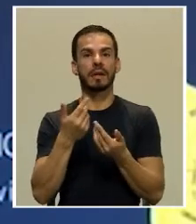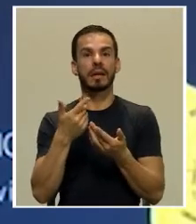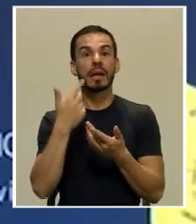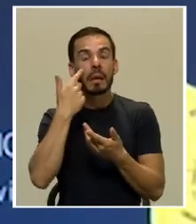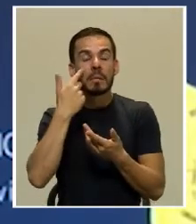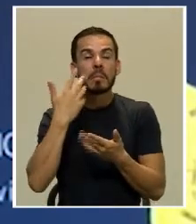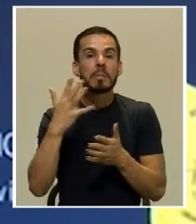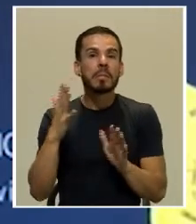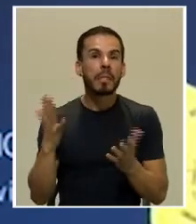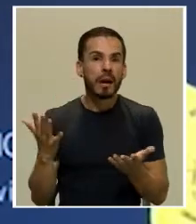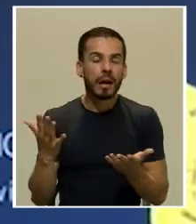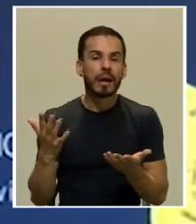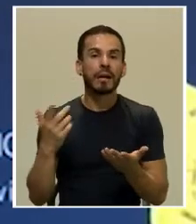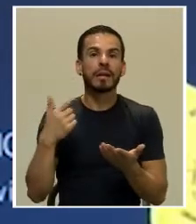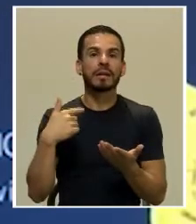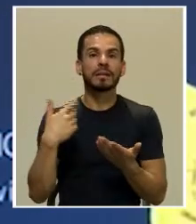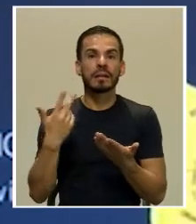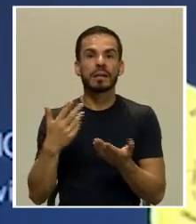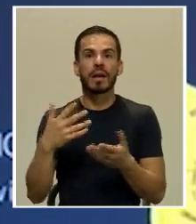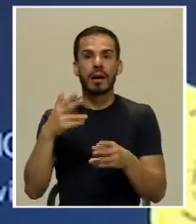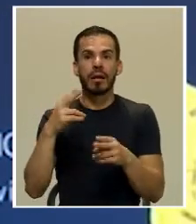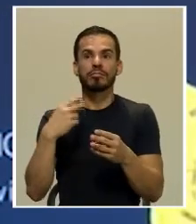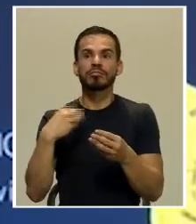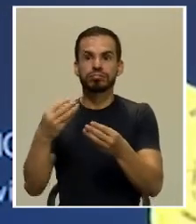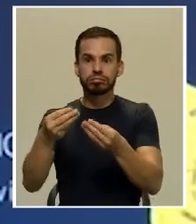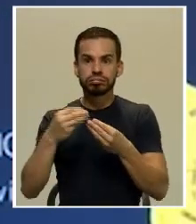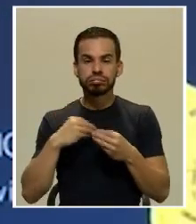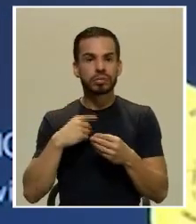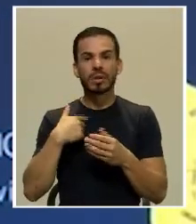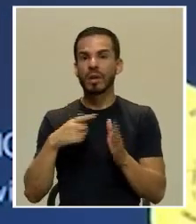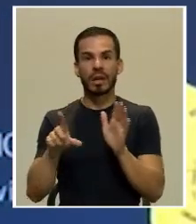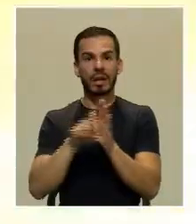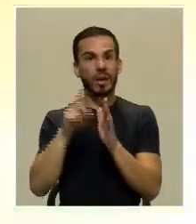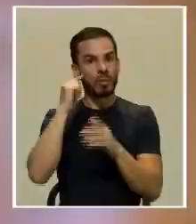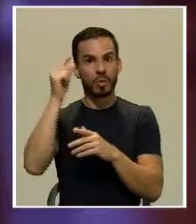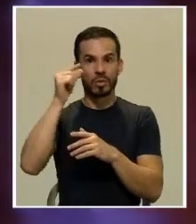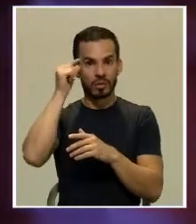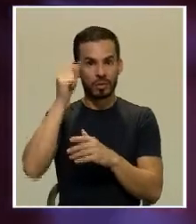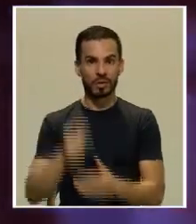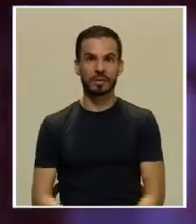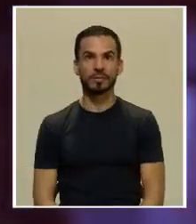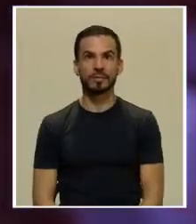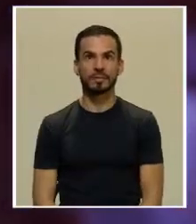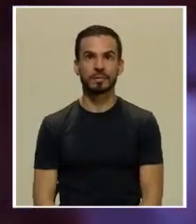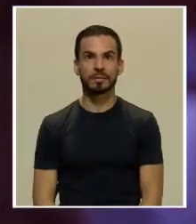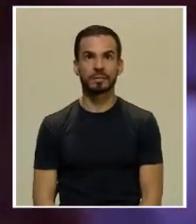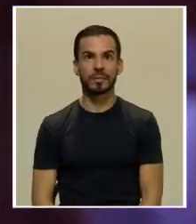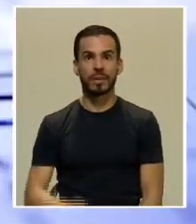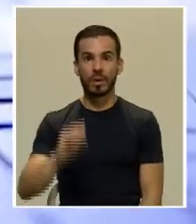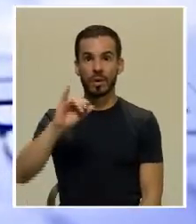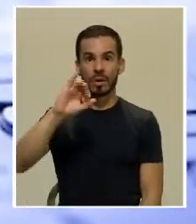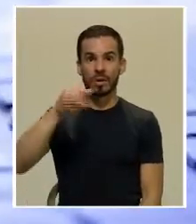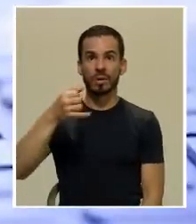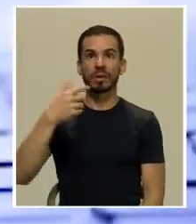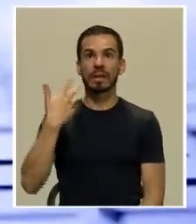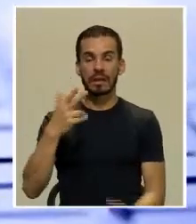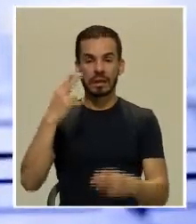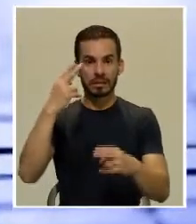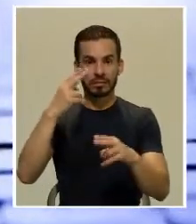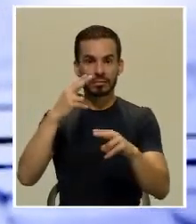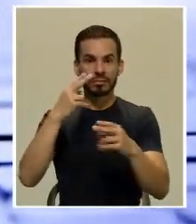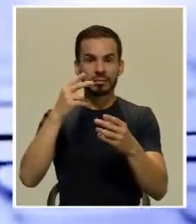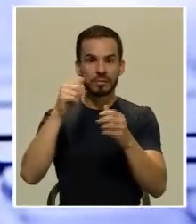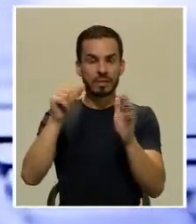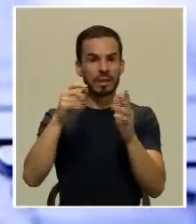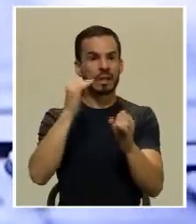dinero que aparentemente fue apropiado de manera ilegítima por el Estado. El OIJ tiene determinados